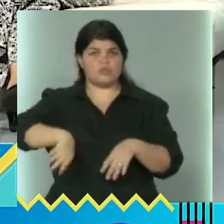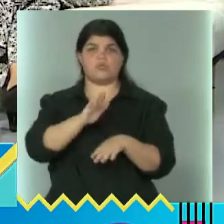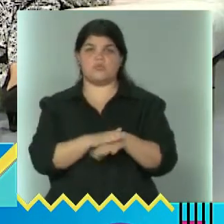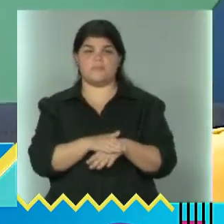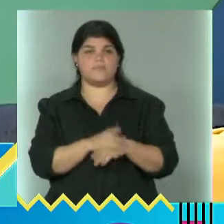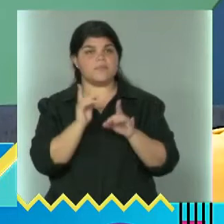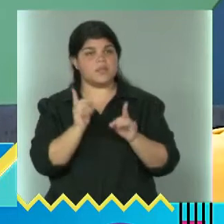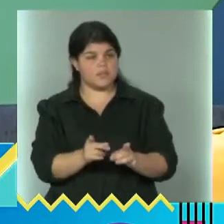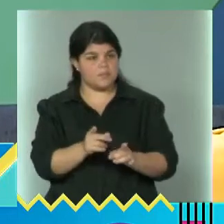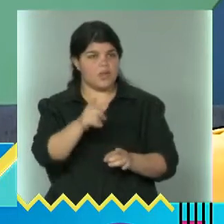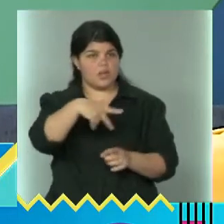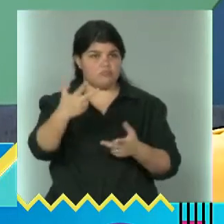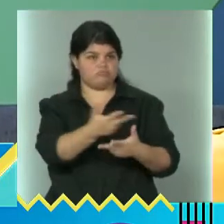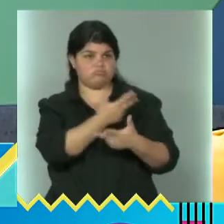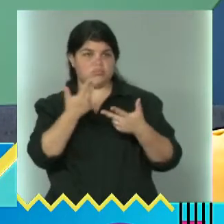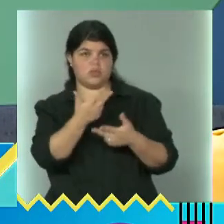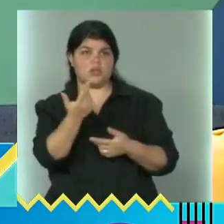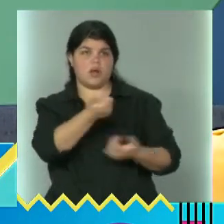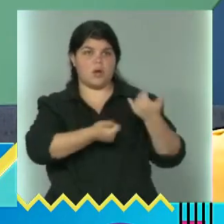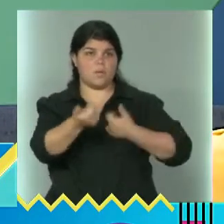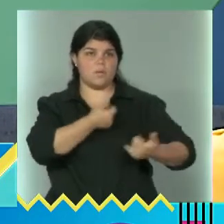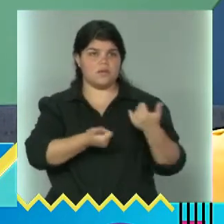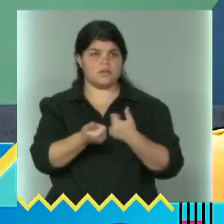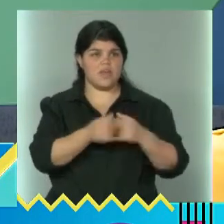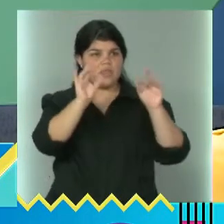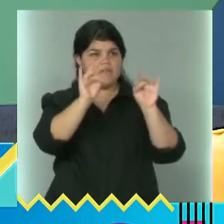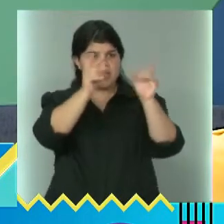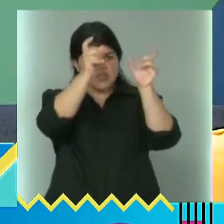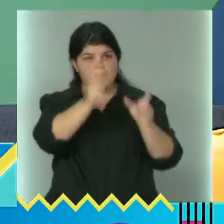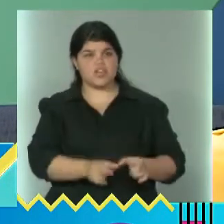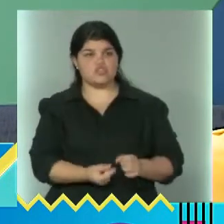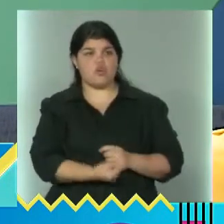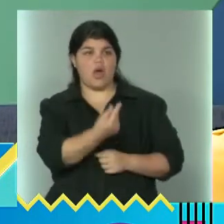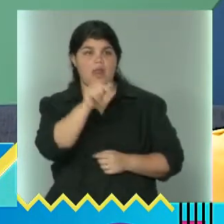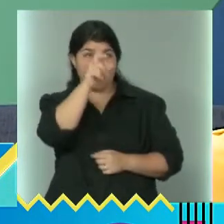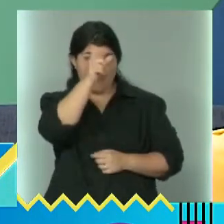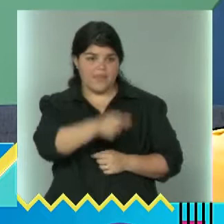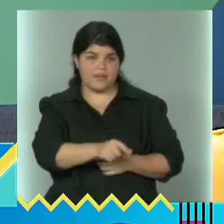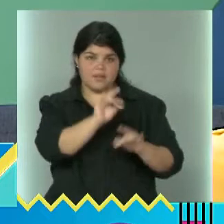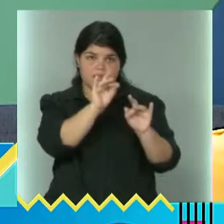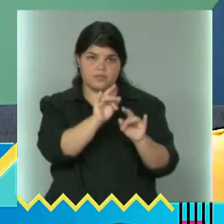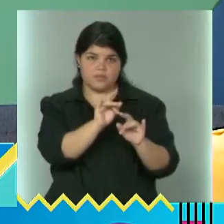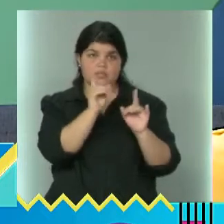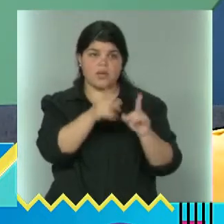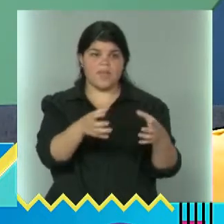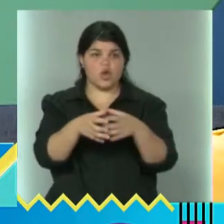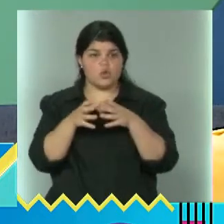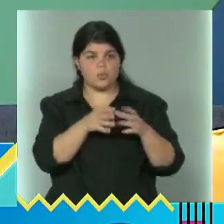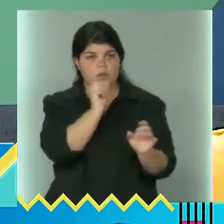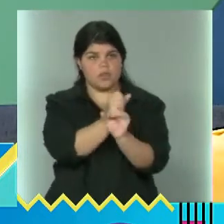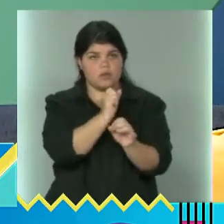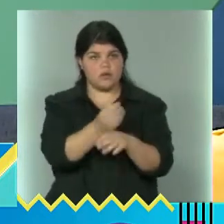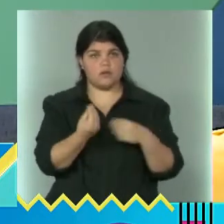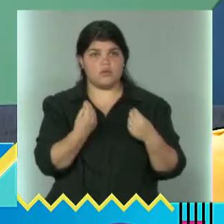de alguna forma, los tres mencionaron el tema de la dimensión compleja del ser humano. Totalmente. Y el trabajo Totalmente. que ustedes tienen con grupos. ¿Cómo se forma